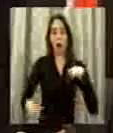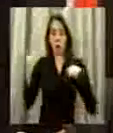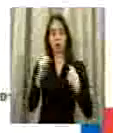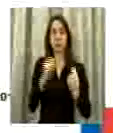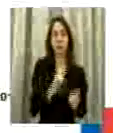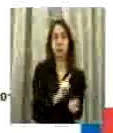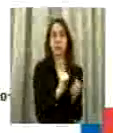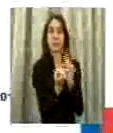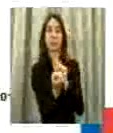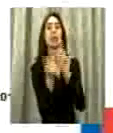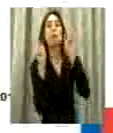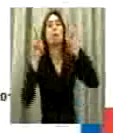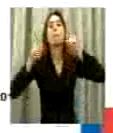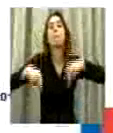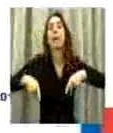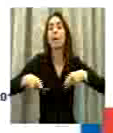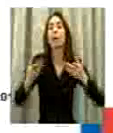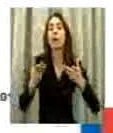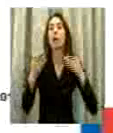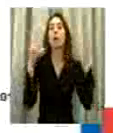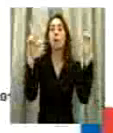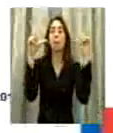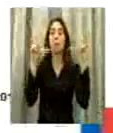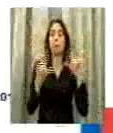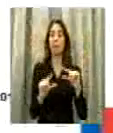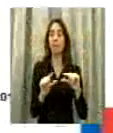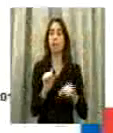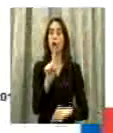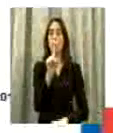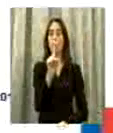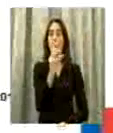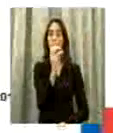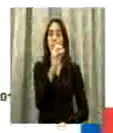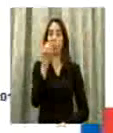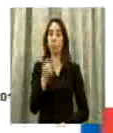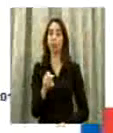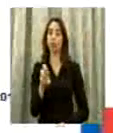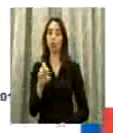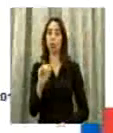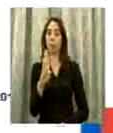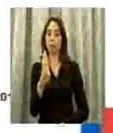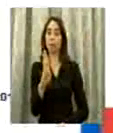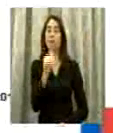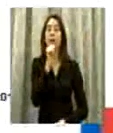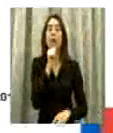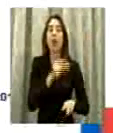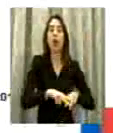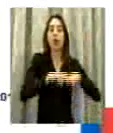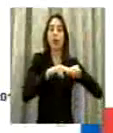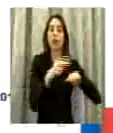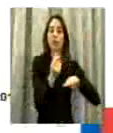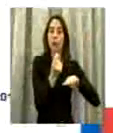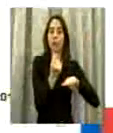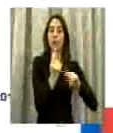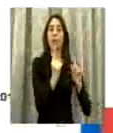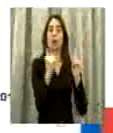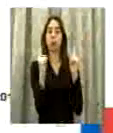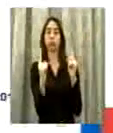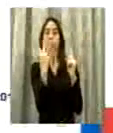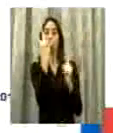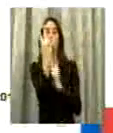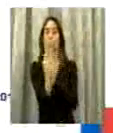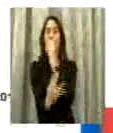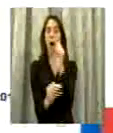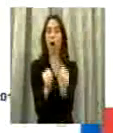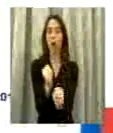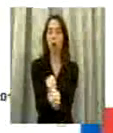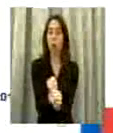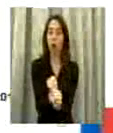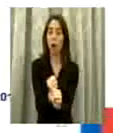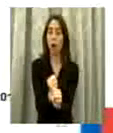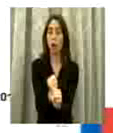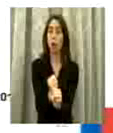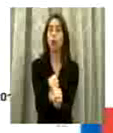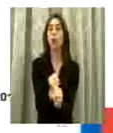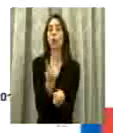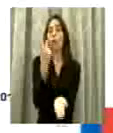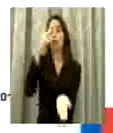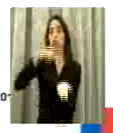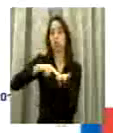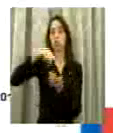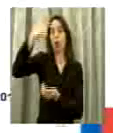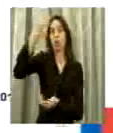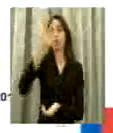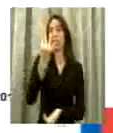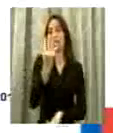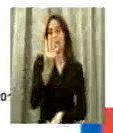una meta. La meta era reducirlo a 1 punto del PIB, el déficit en 4 años, llegamos al